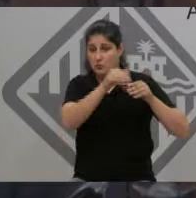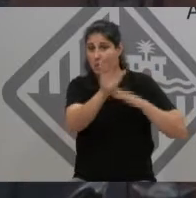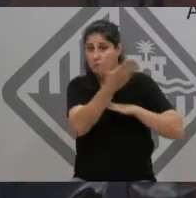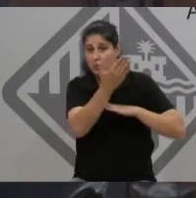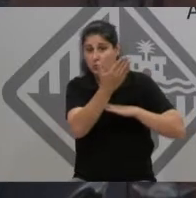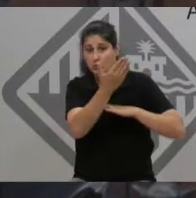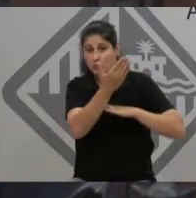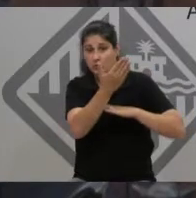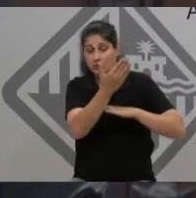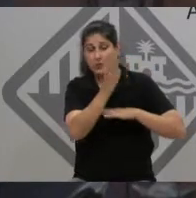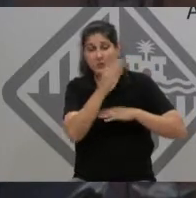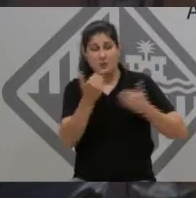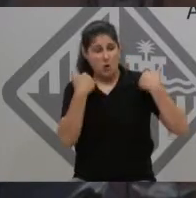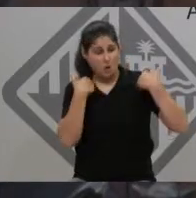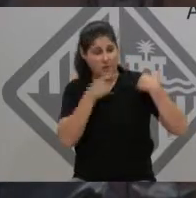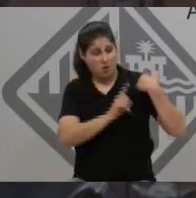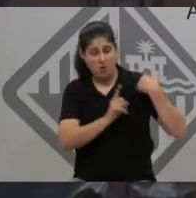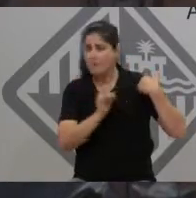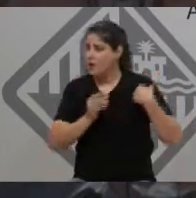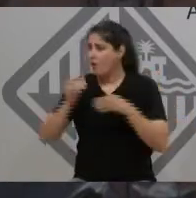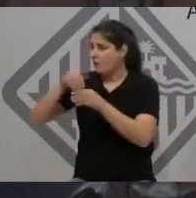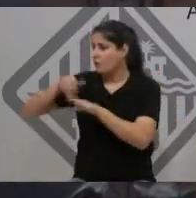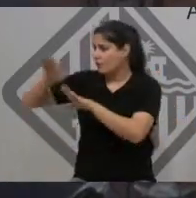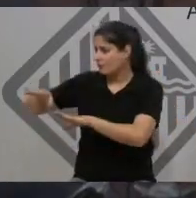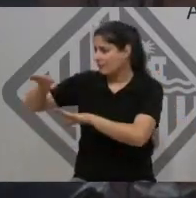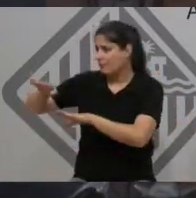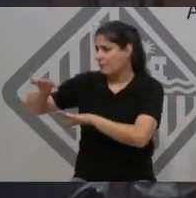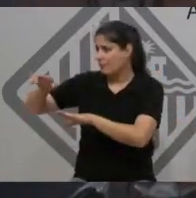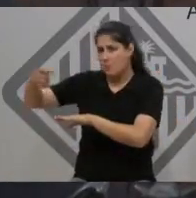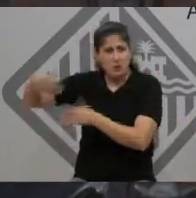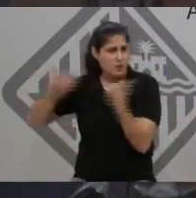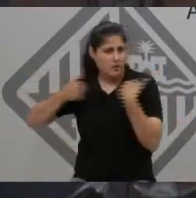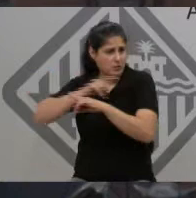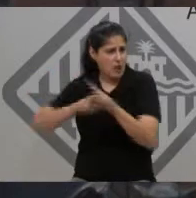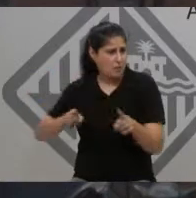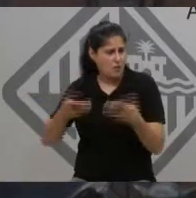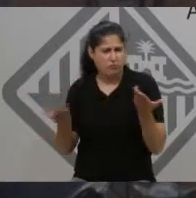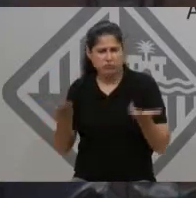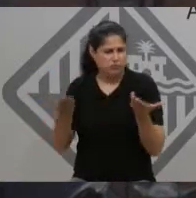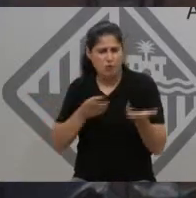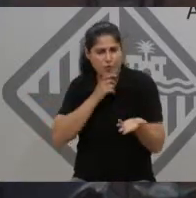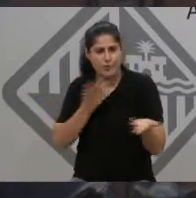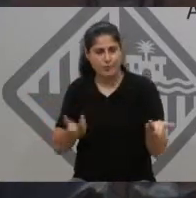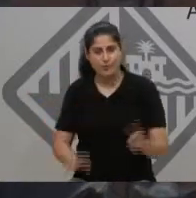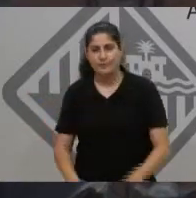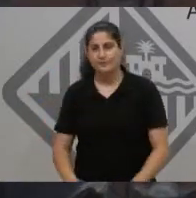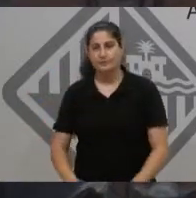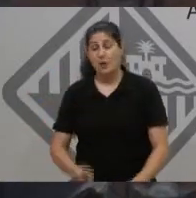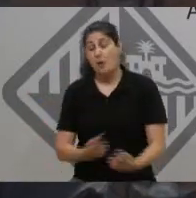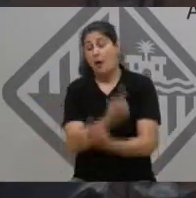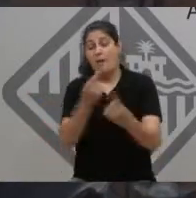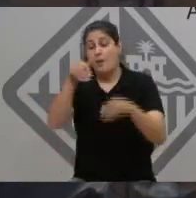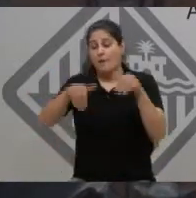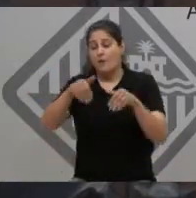porque entiende que no somos competentes, pero vota a favor de una propuesta de equipo de gobierno cuando no son competentes en materia de dependencia. Pero bueno, cada uno vota lo que